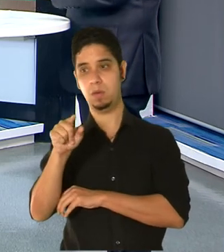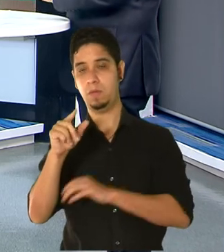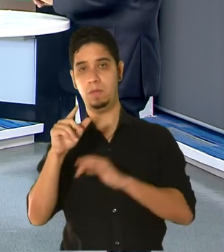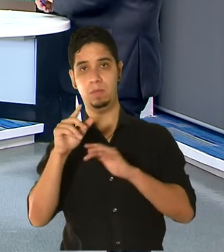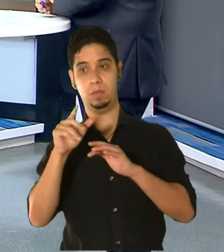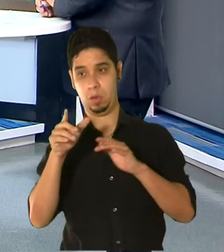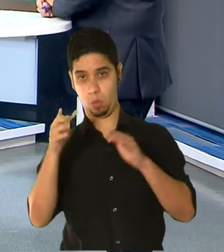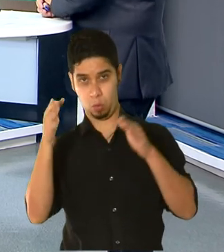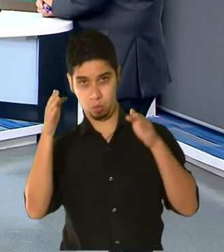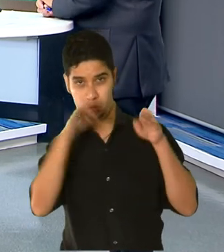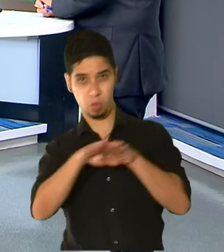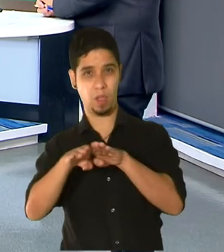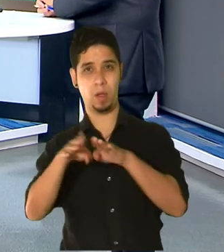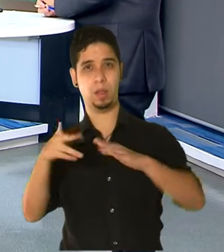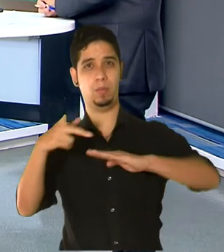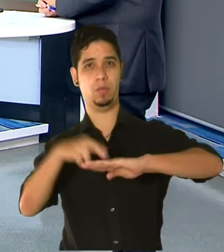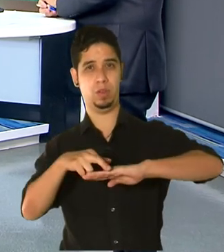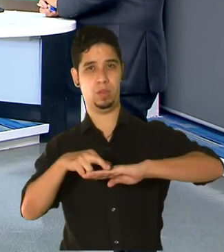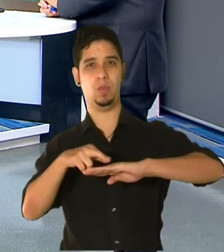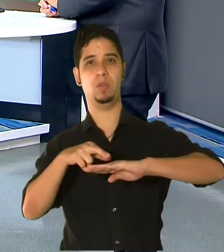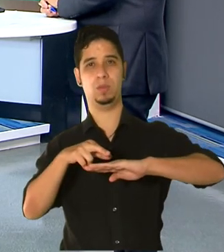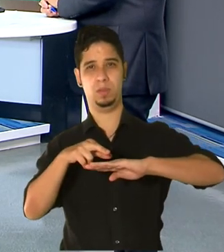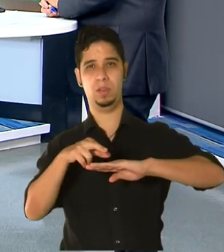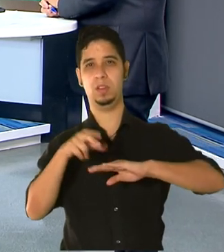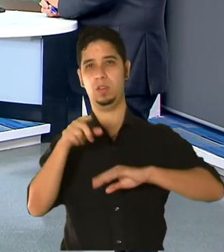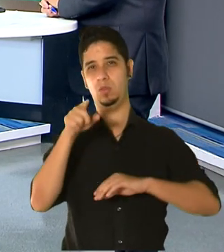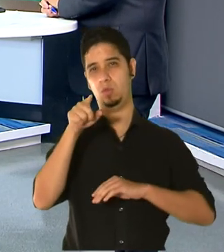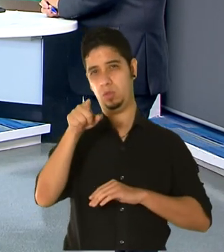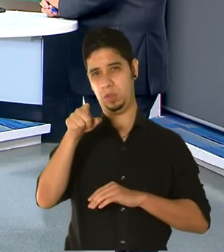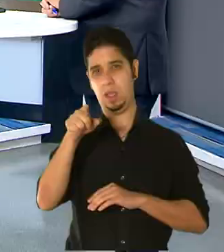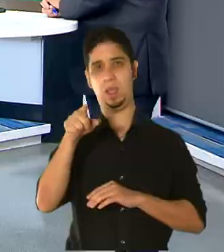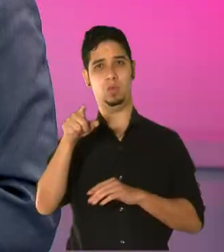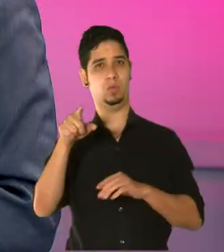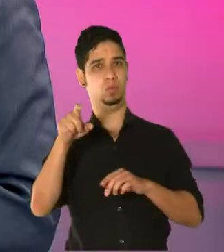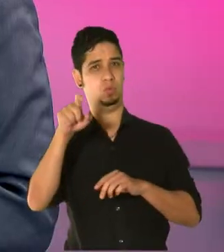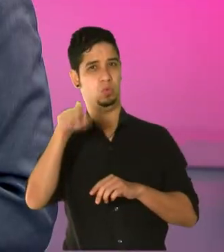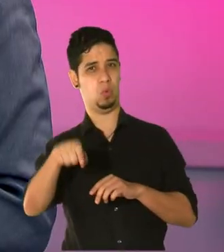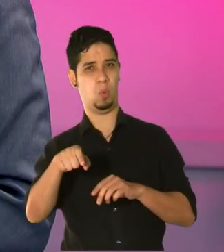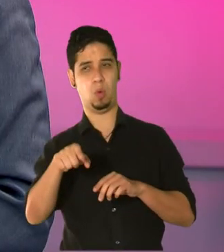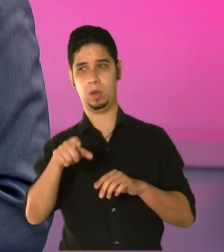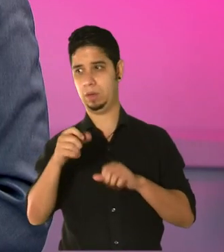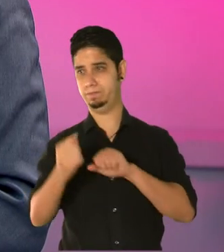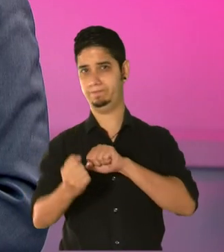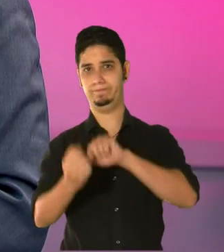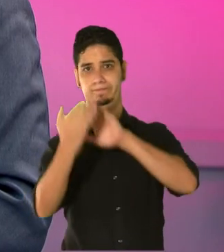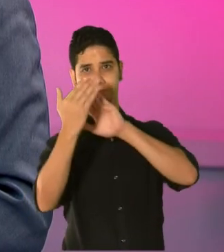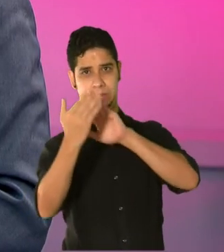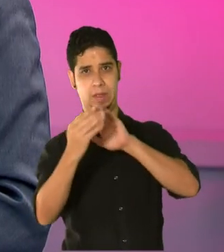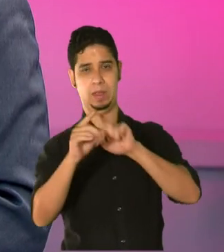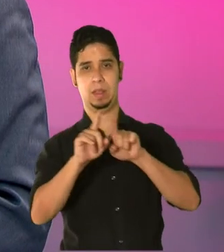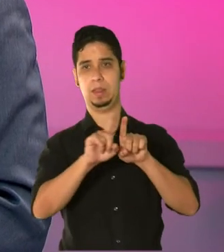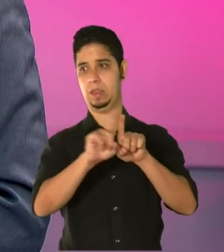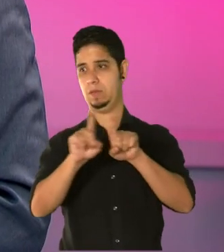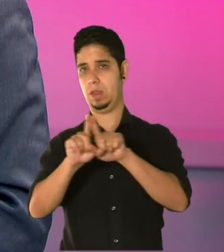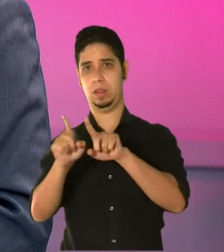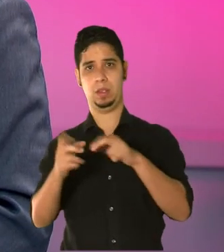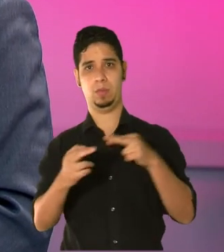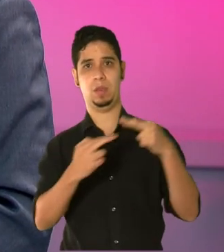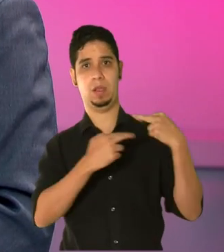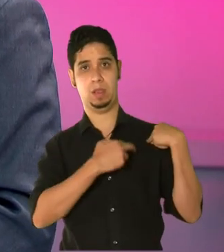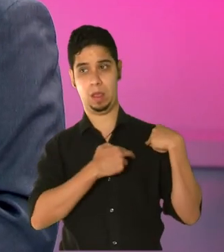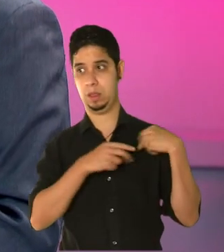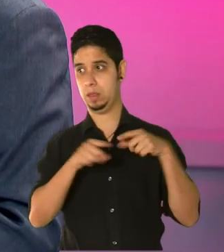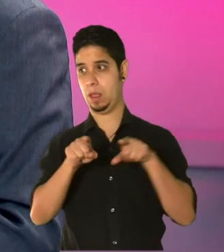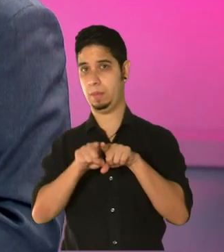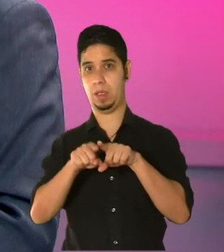rico- en cierto tal un puerto rico y en donde ustedes tuvieron que enfrentar diferentes responsabilidades y retos